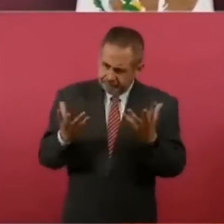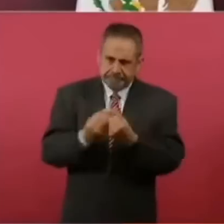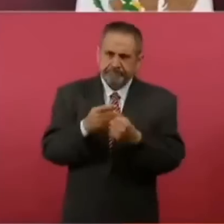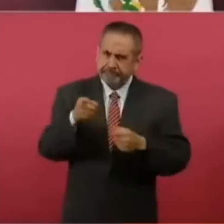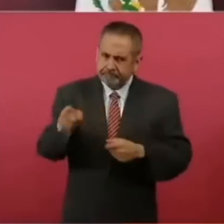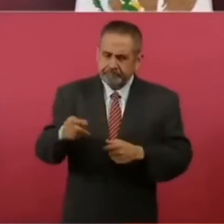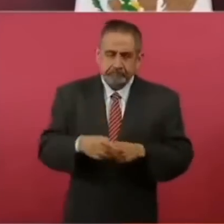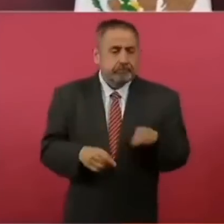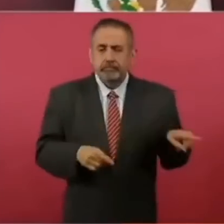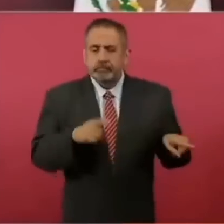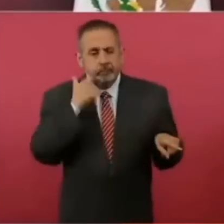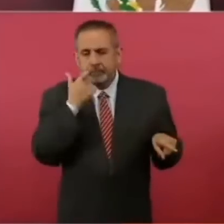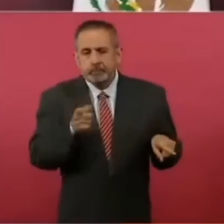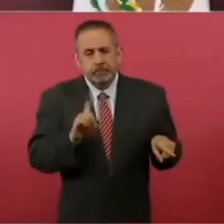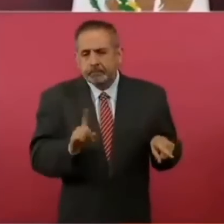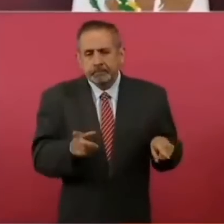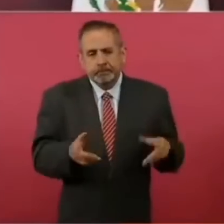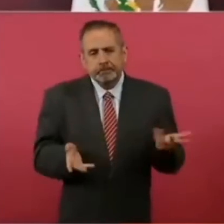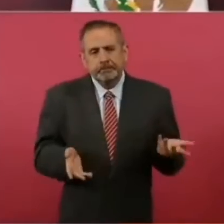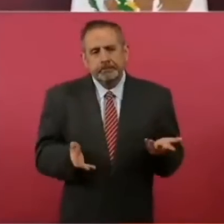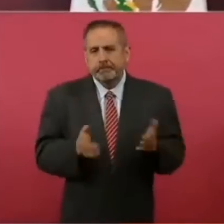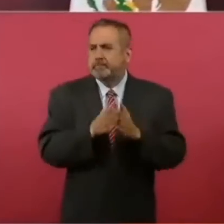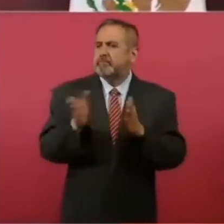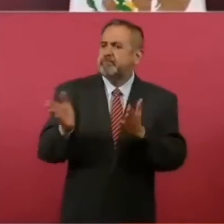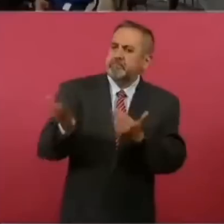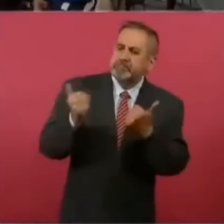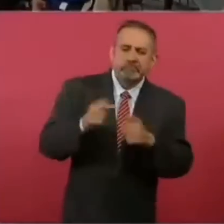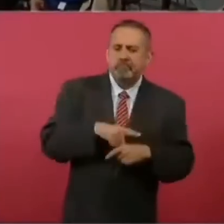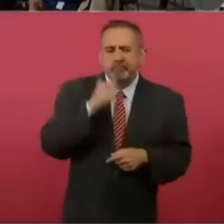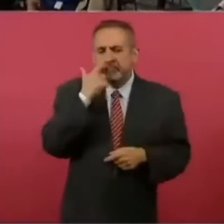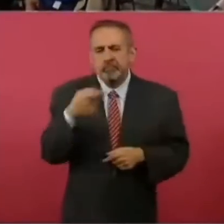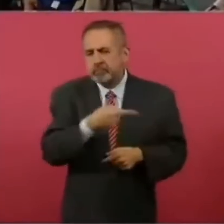Y eso no lo quieren aceptar.